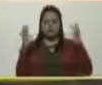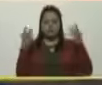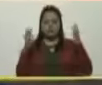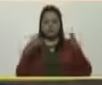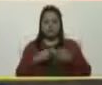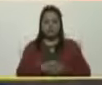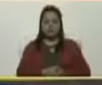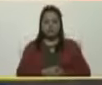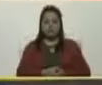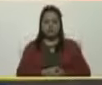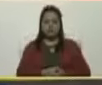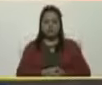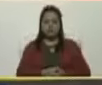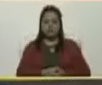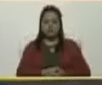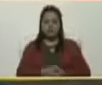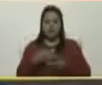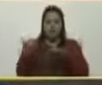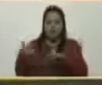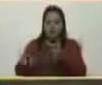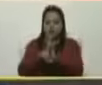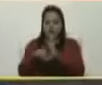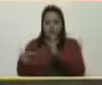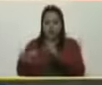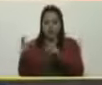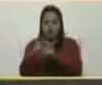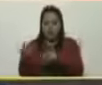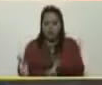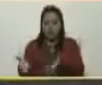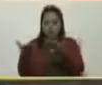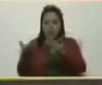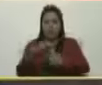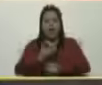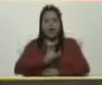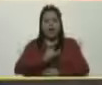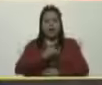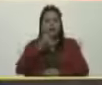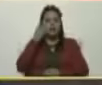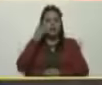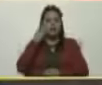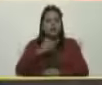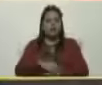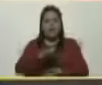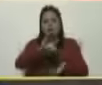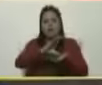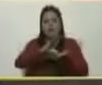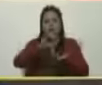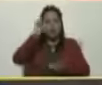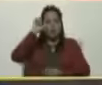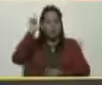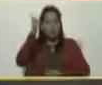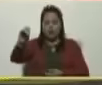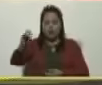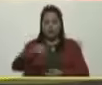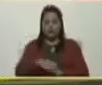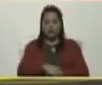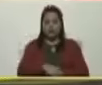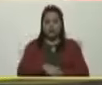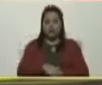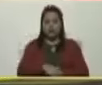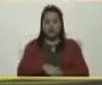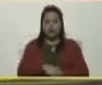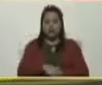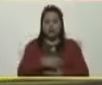Quiero dejar en el derecho de palabra a la alcaldesa de la capital del estado Guárico, alcaldesa del municipio Ávila.